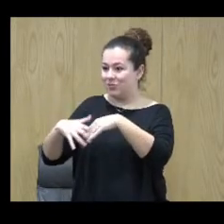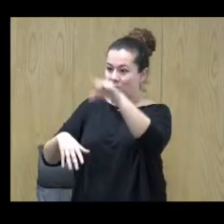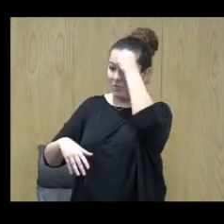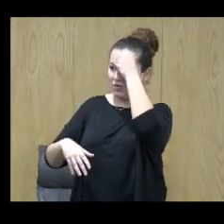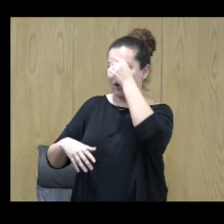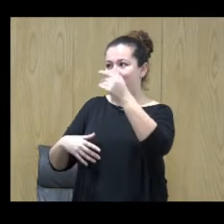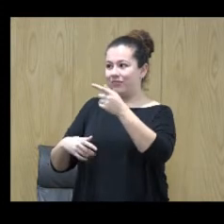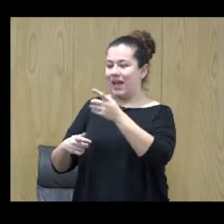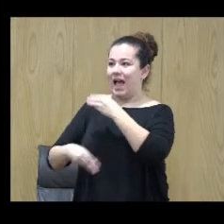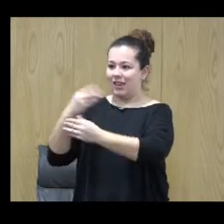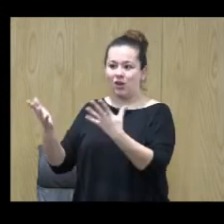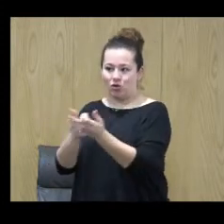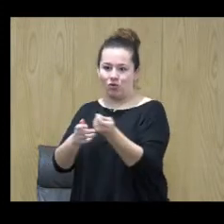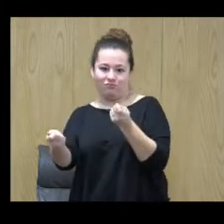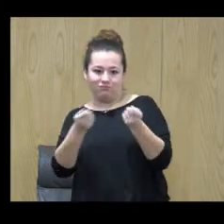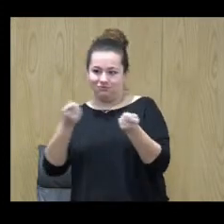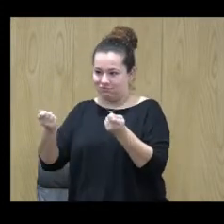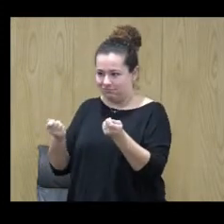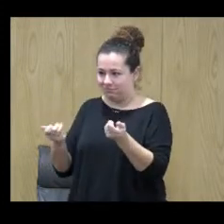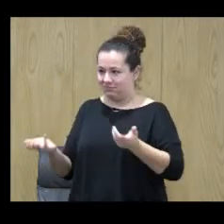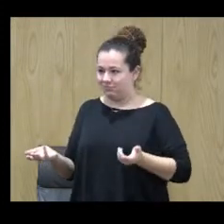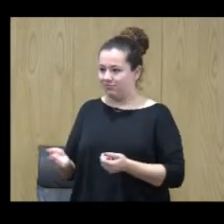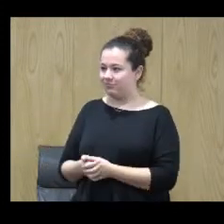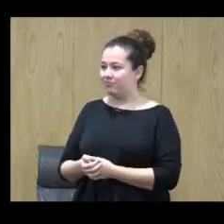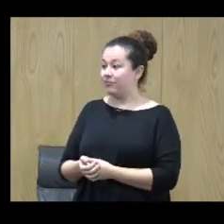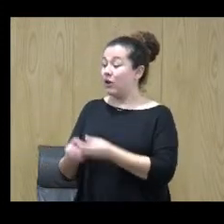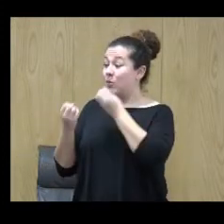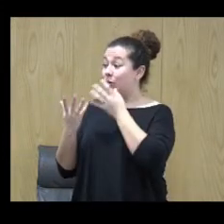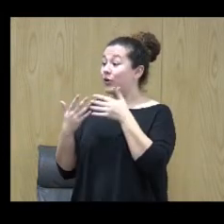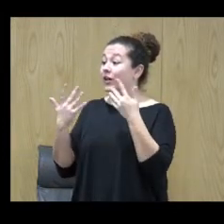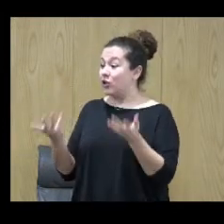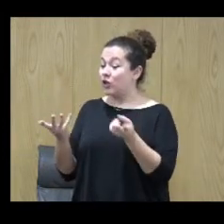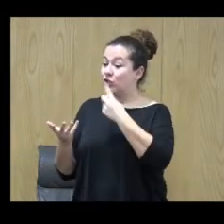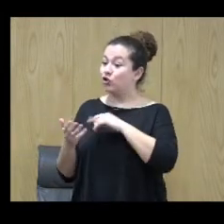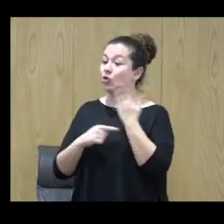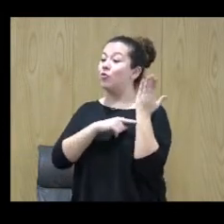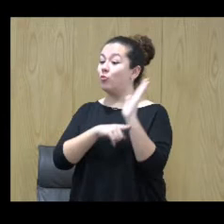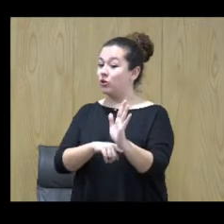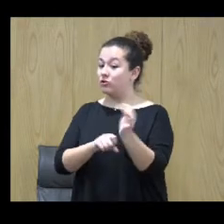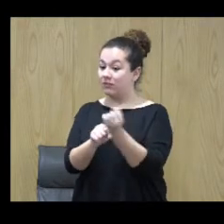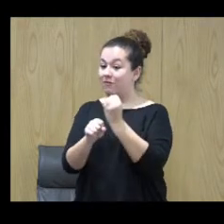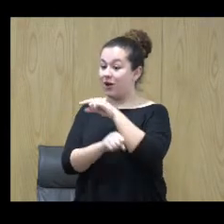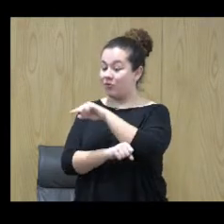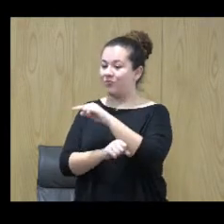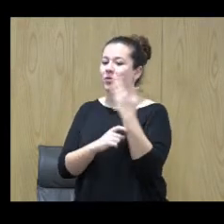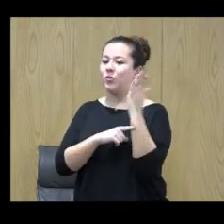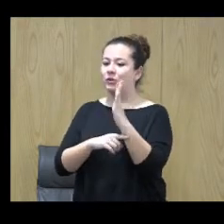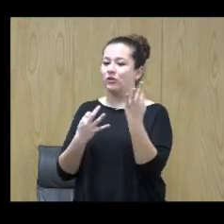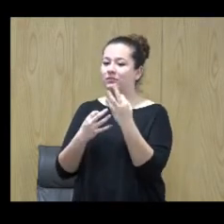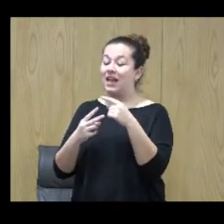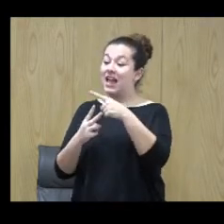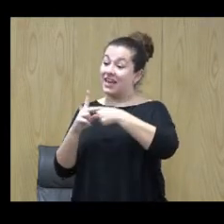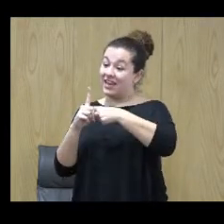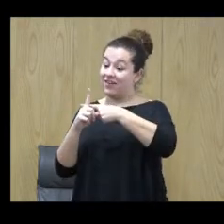manera regula todo. Bien, entonces, lo que hemos propuesto en este trabajo es que hay dos niveles de